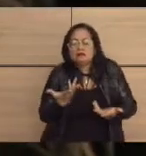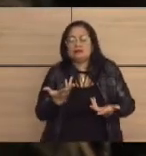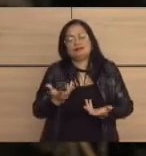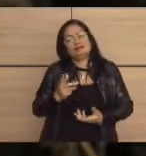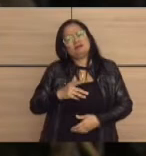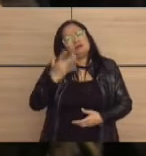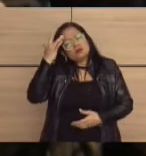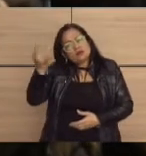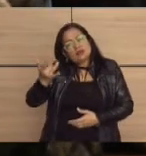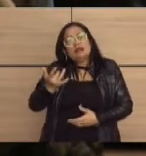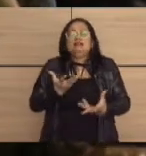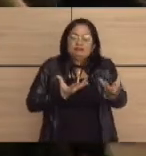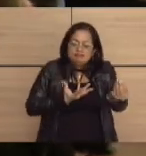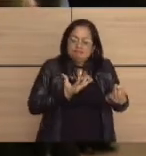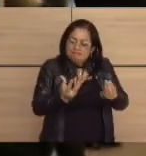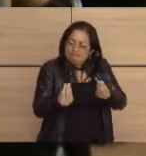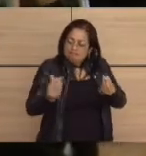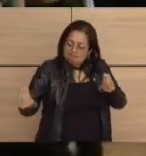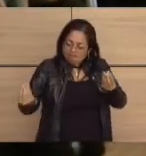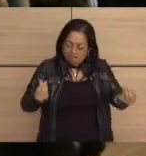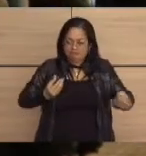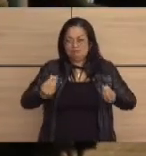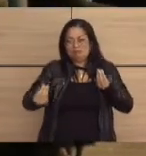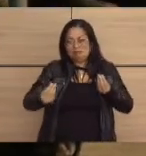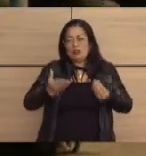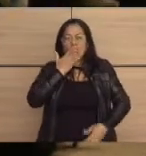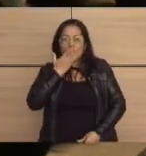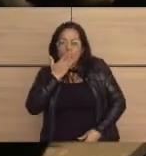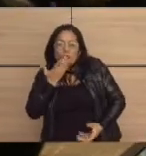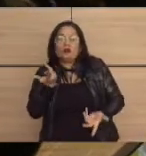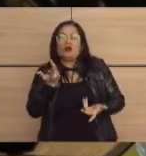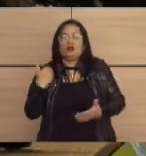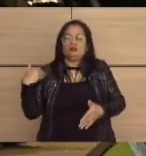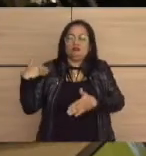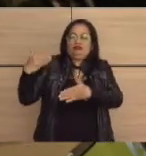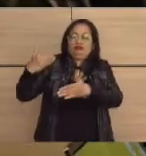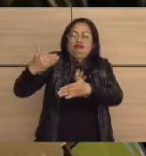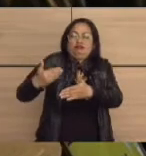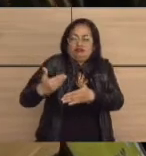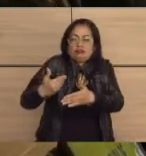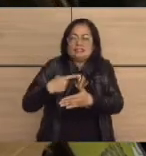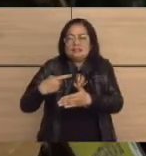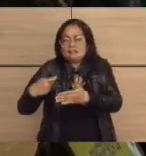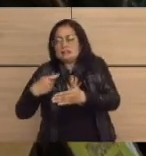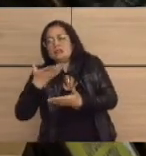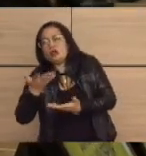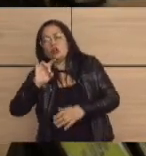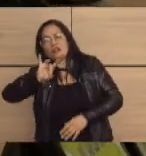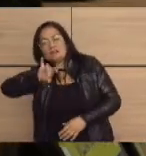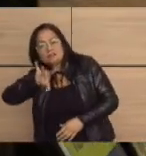existían todas esas comunidades indígenas hasta finales del siglo XV o comienzos del siglo